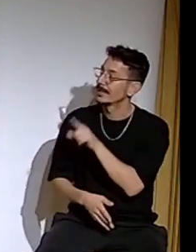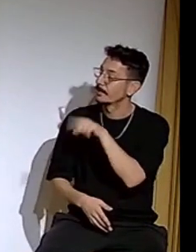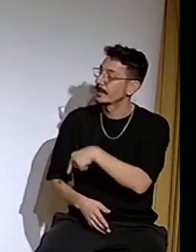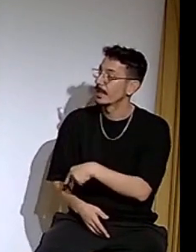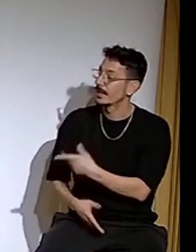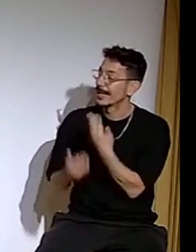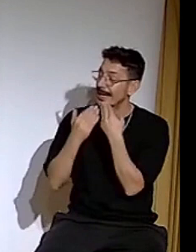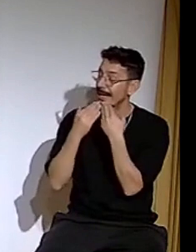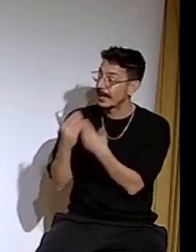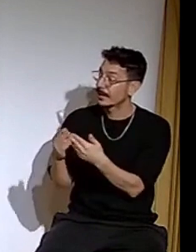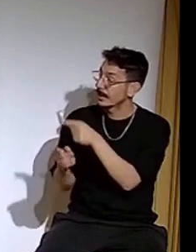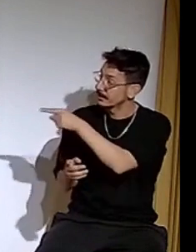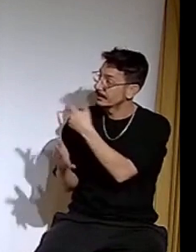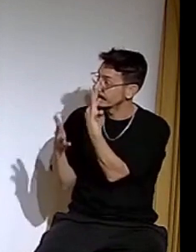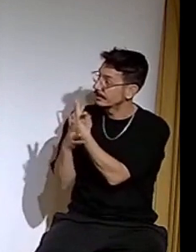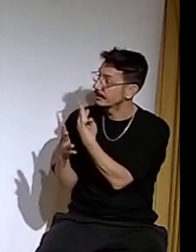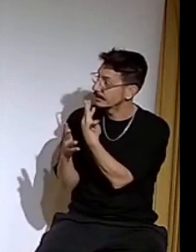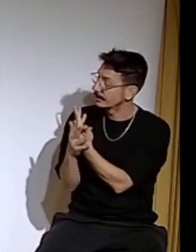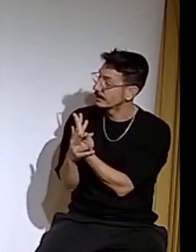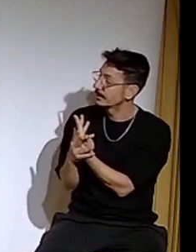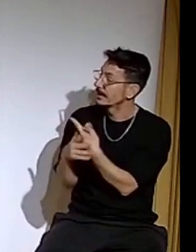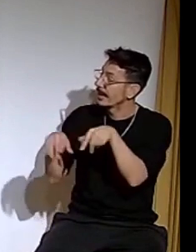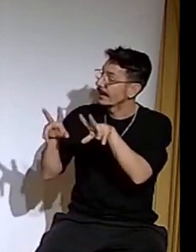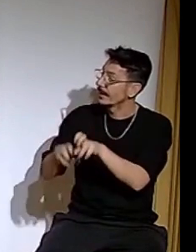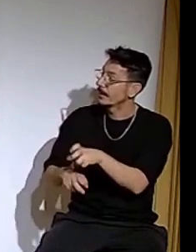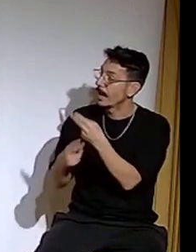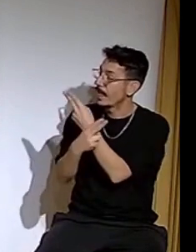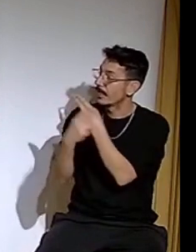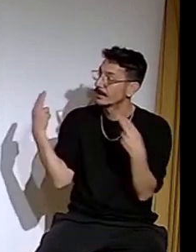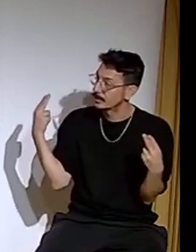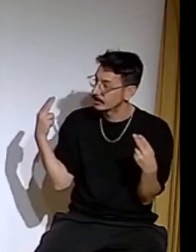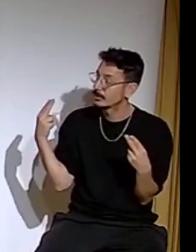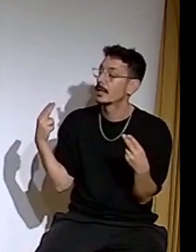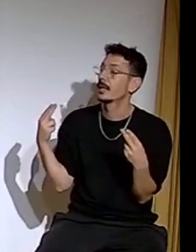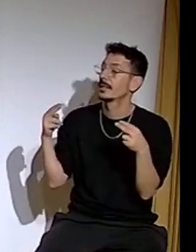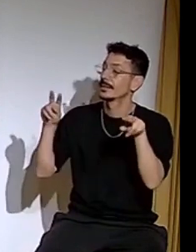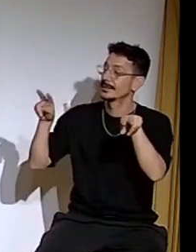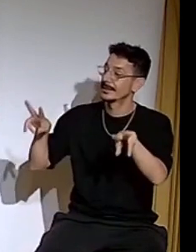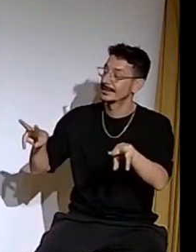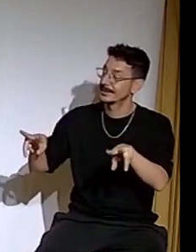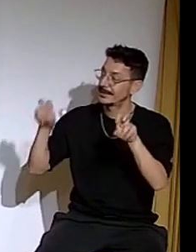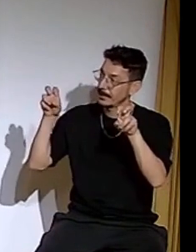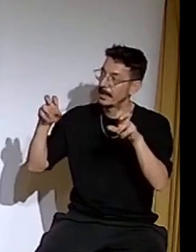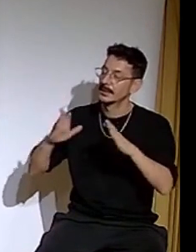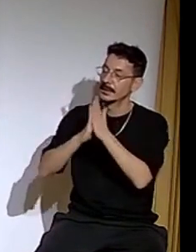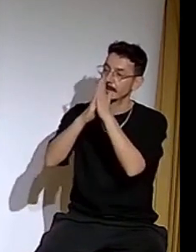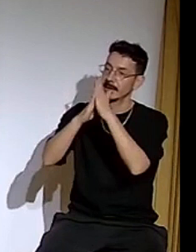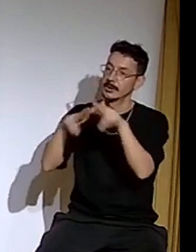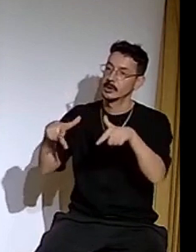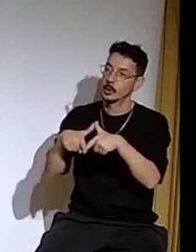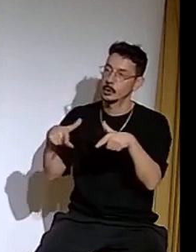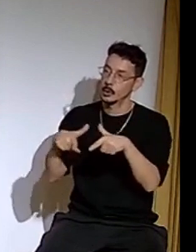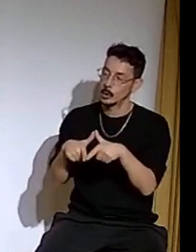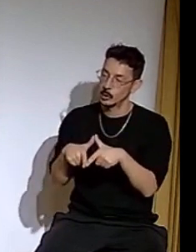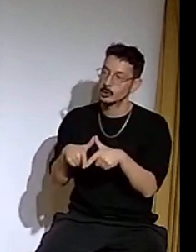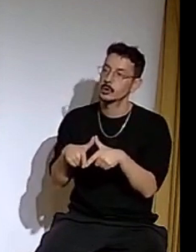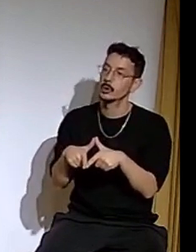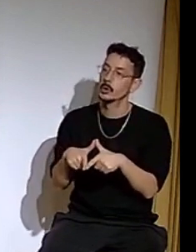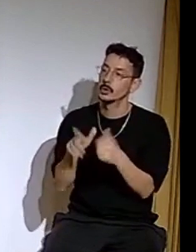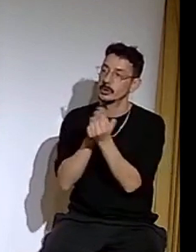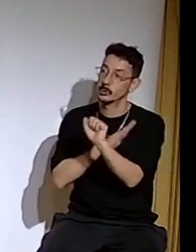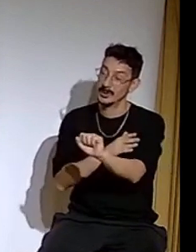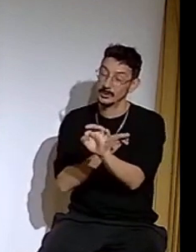por explicar la parte de la censura de Santo sumiso que es complicado explicarlo desde